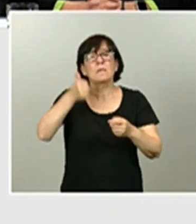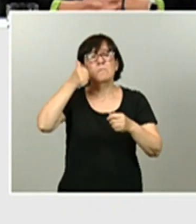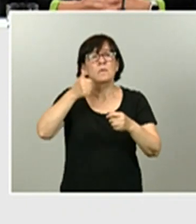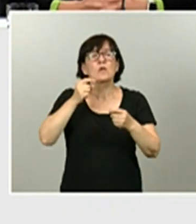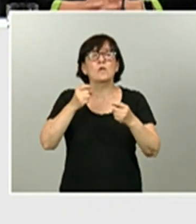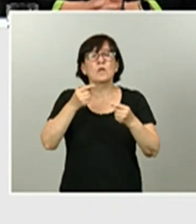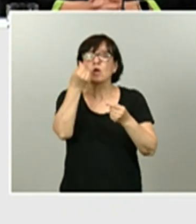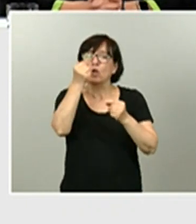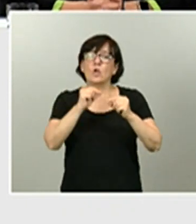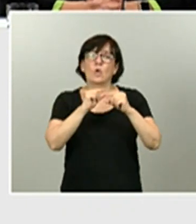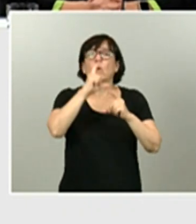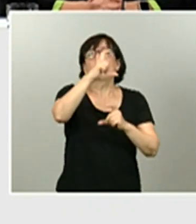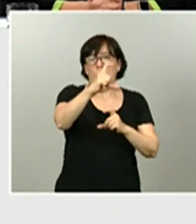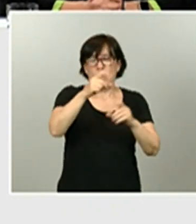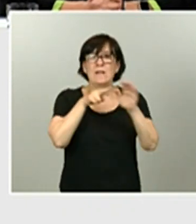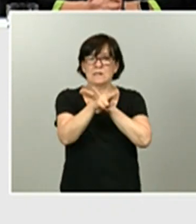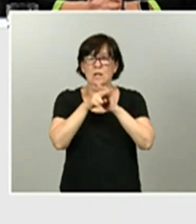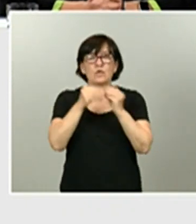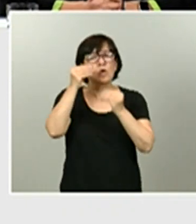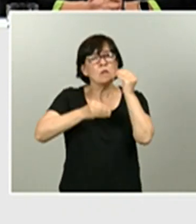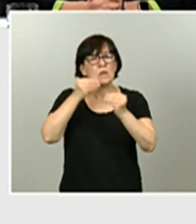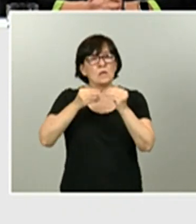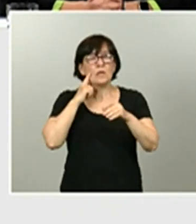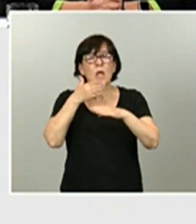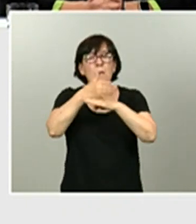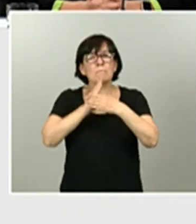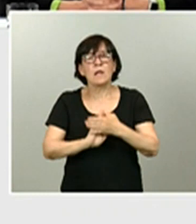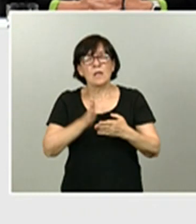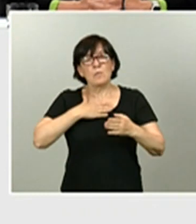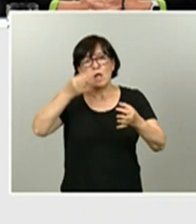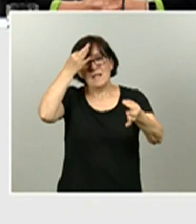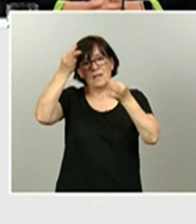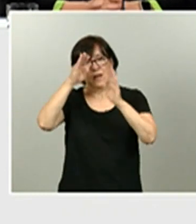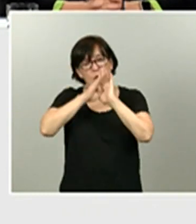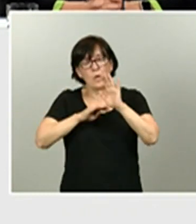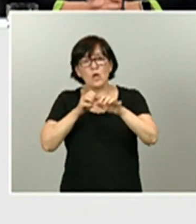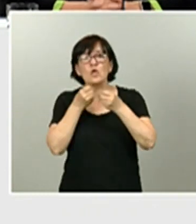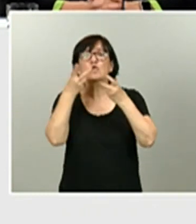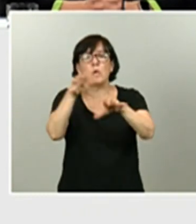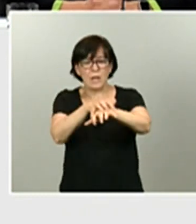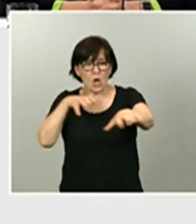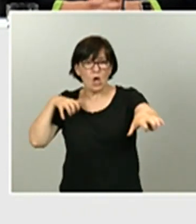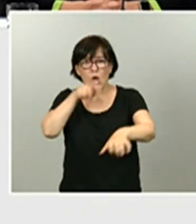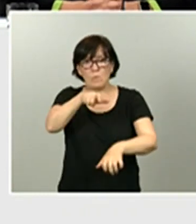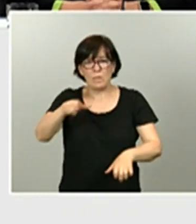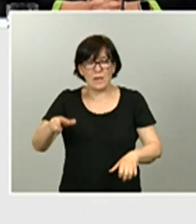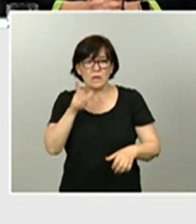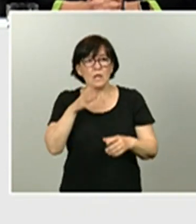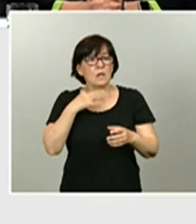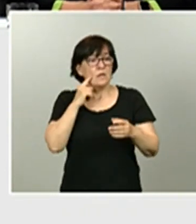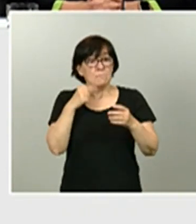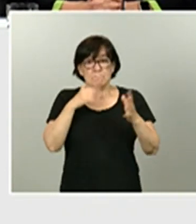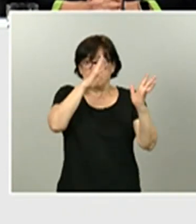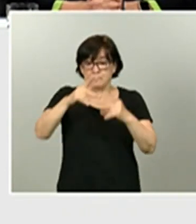de recurso y se modula la gran parte de ello por el criterio de población un criterio que permite ponderar a nuestra atención